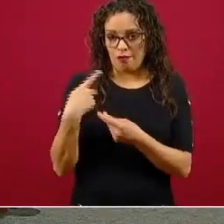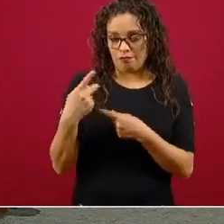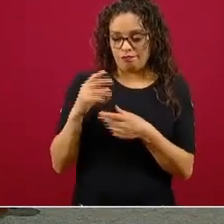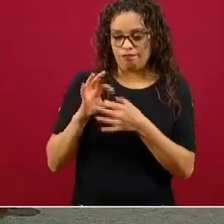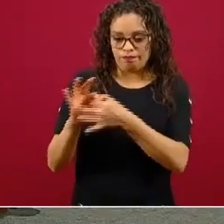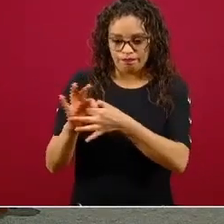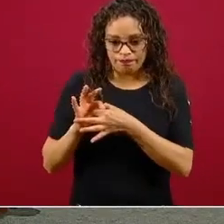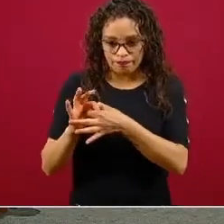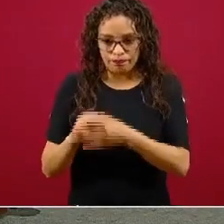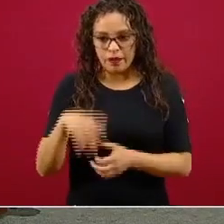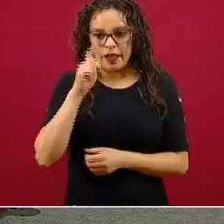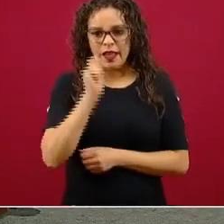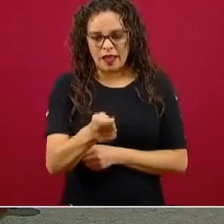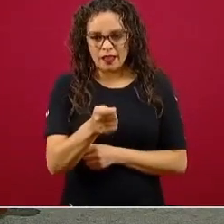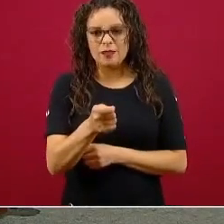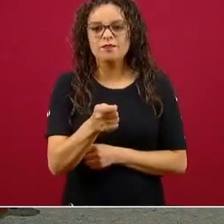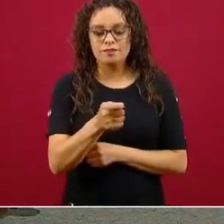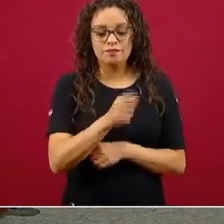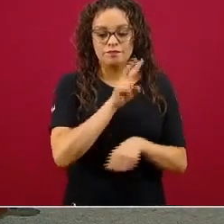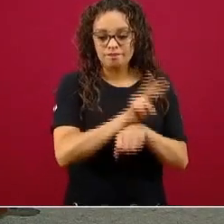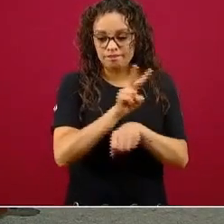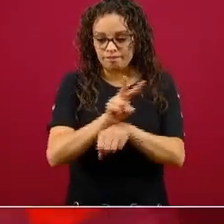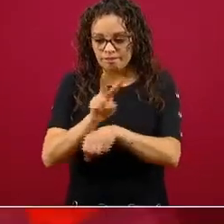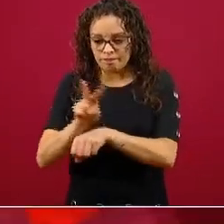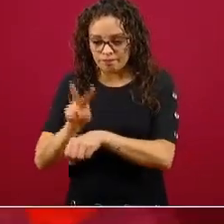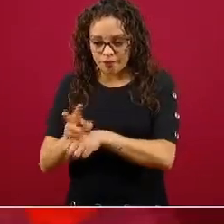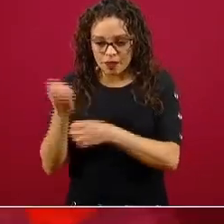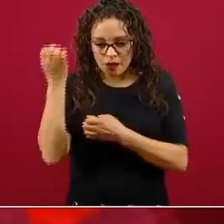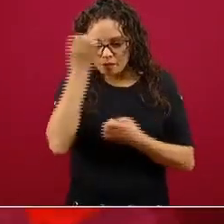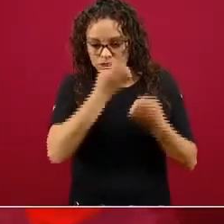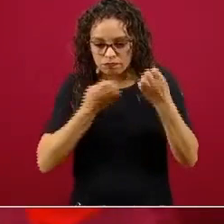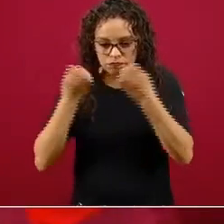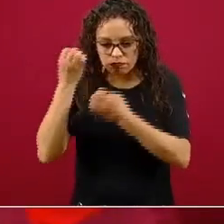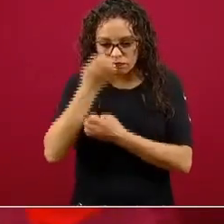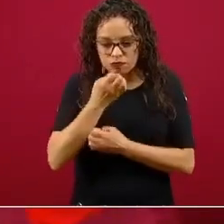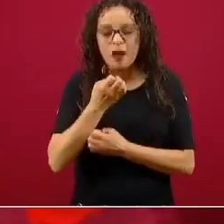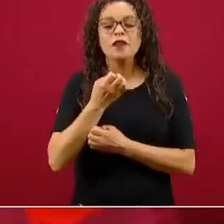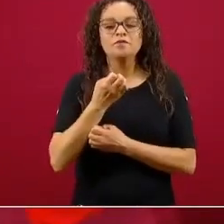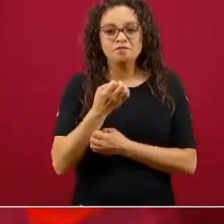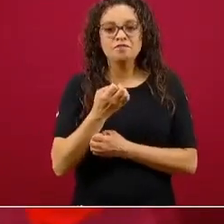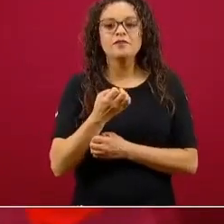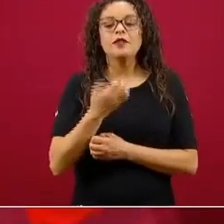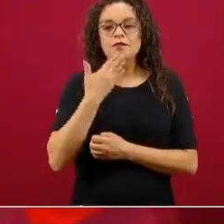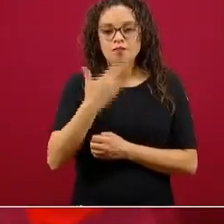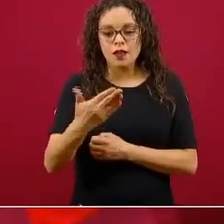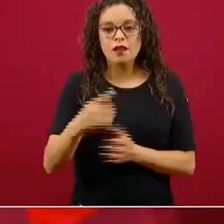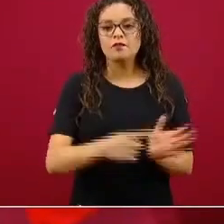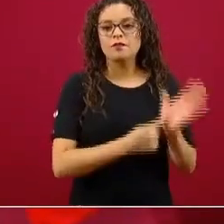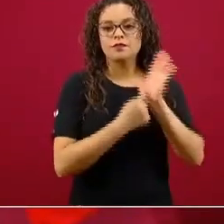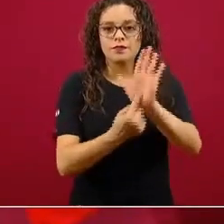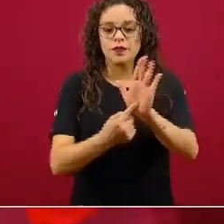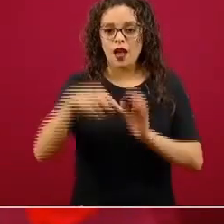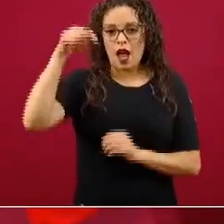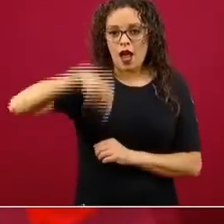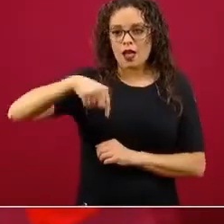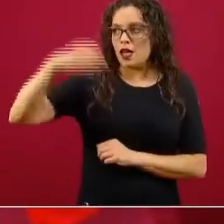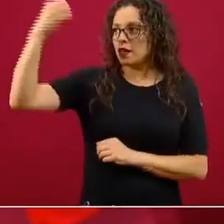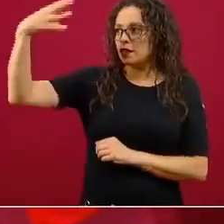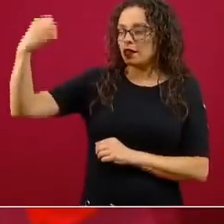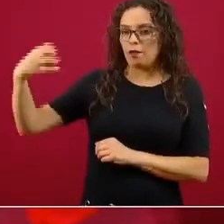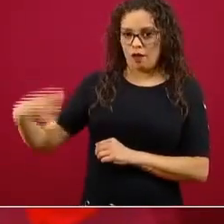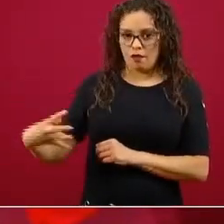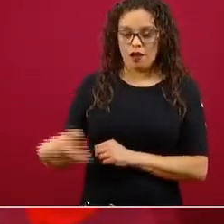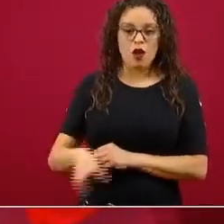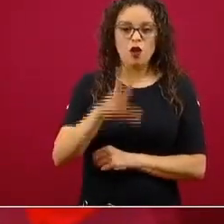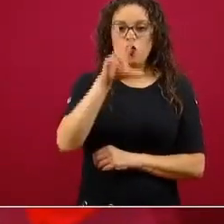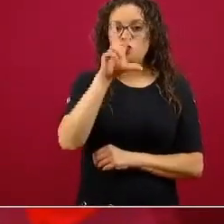esquema de evaluación del semáforo que lo presentamos aquí, que incluye no considerar los 7 días más recientes de